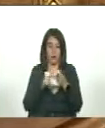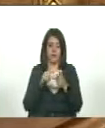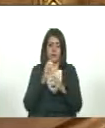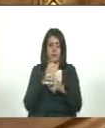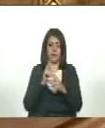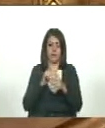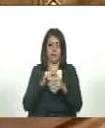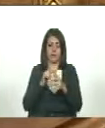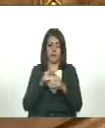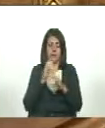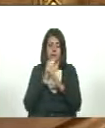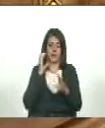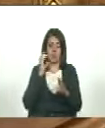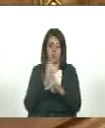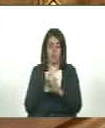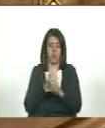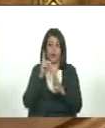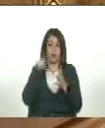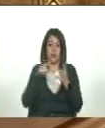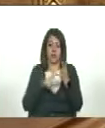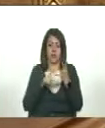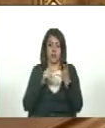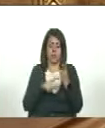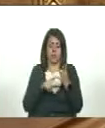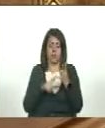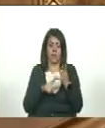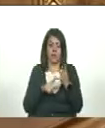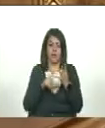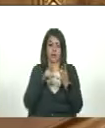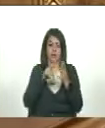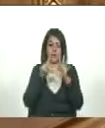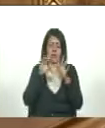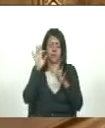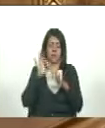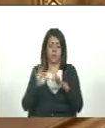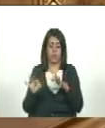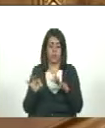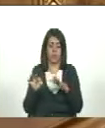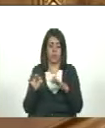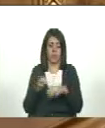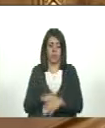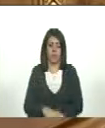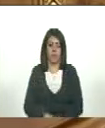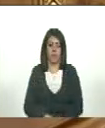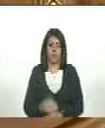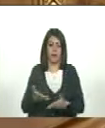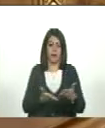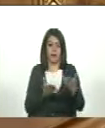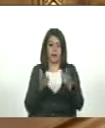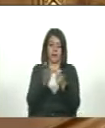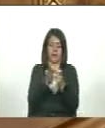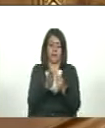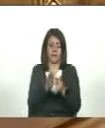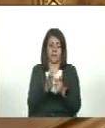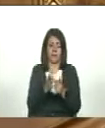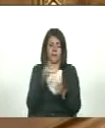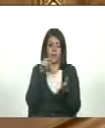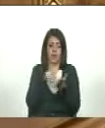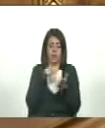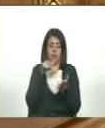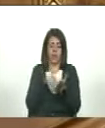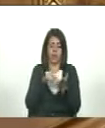destaca el área del transporte. Y el 26% corresponde a servicio de la